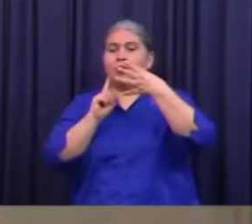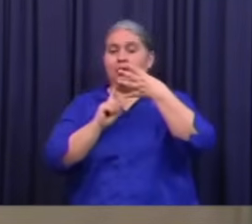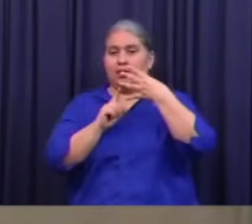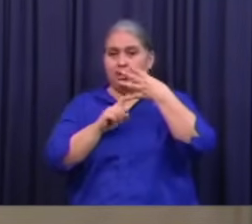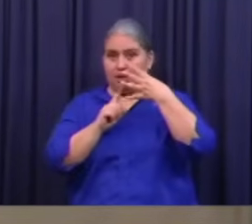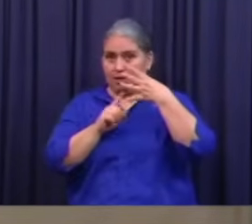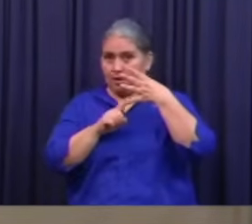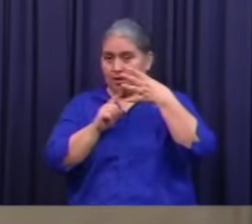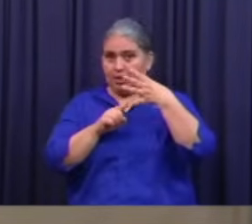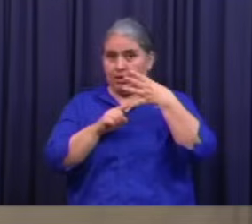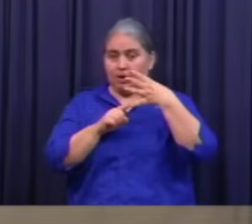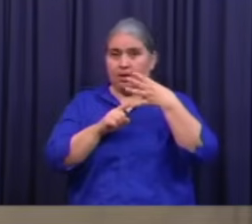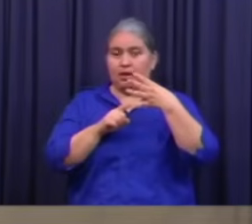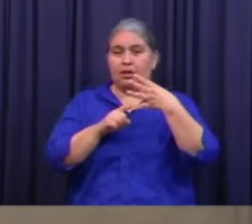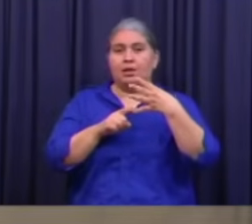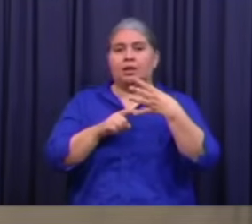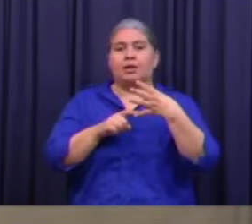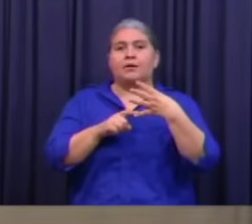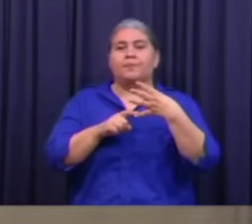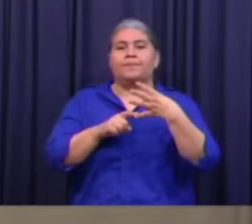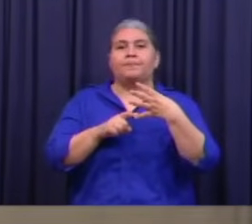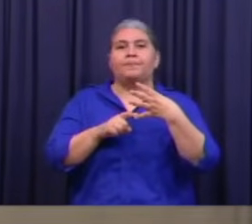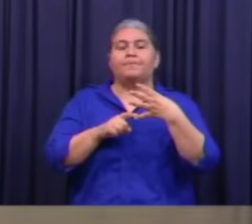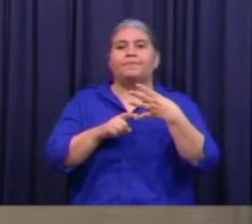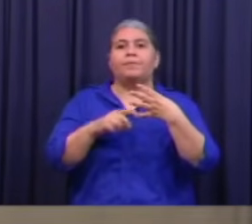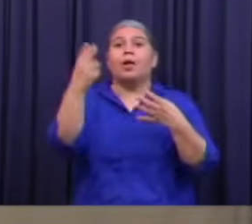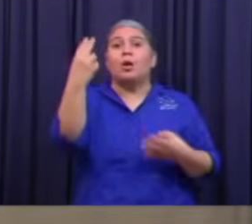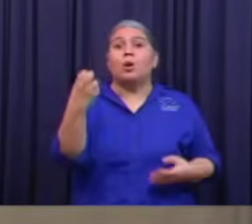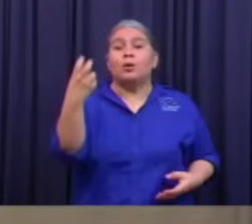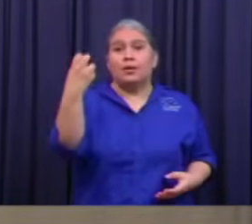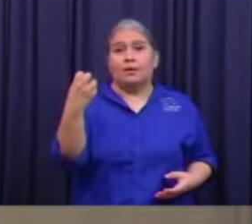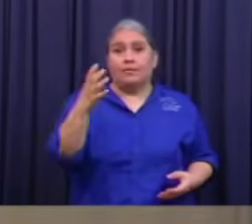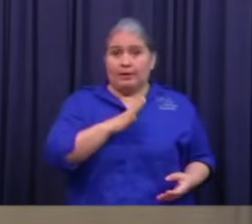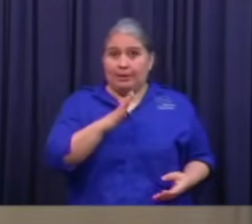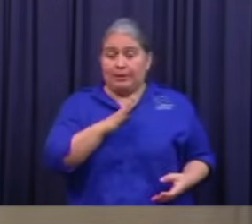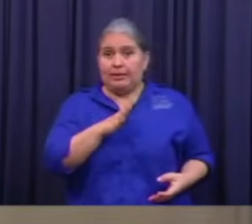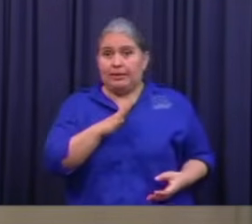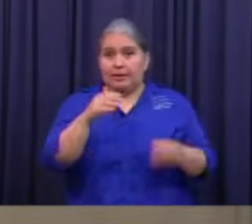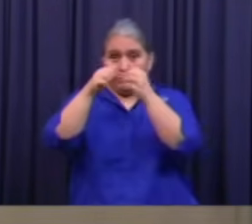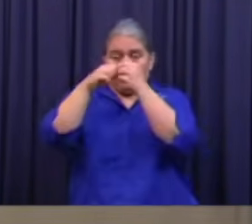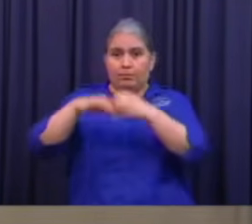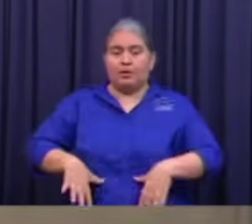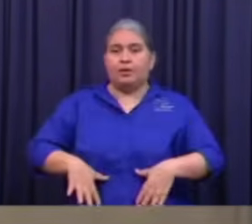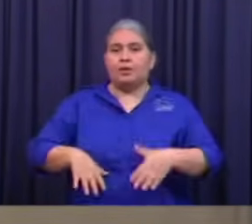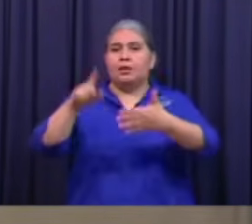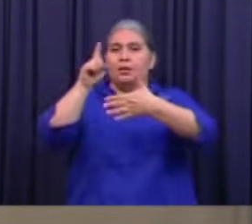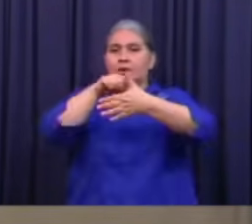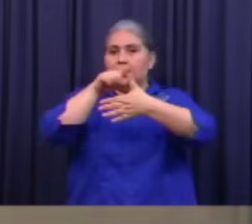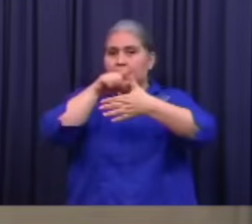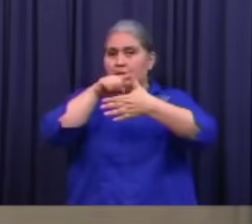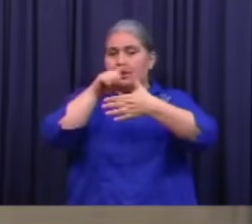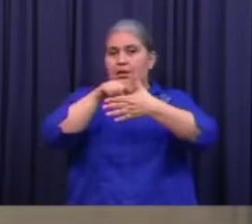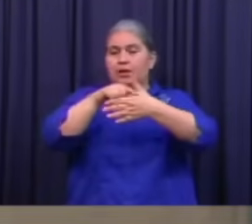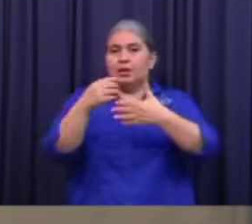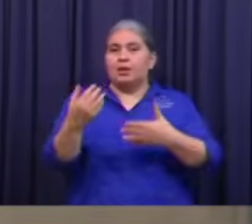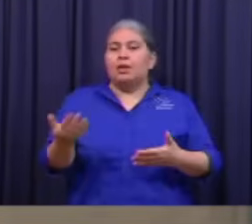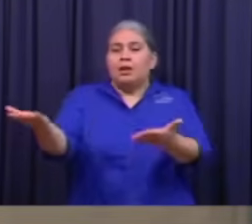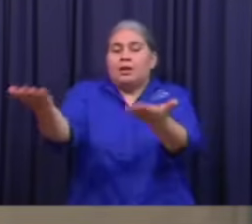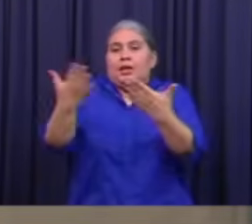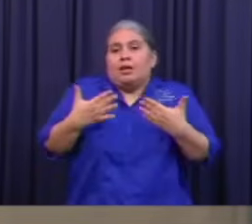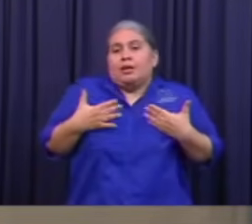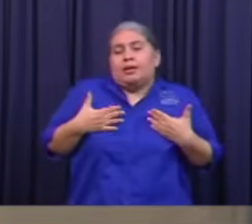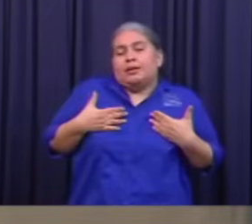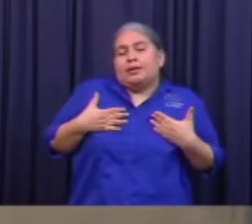perdido todas esas ya ya lo ministramos lo explicamos da provisión eterna Y por